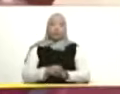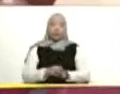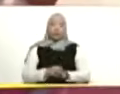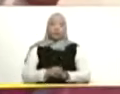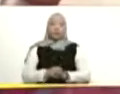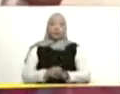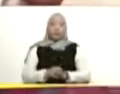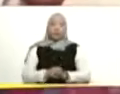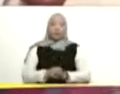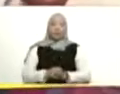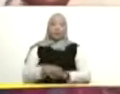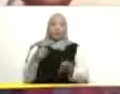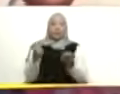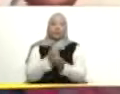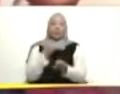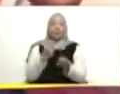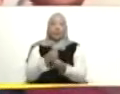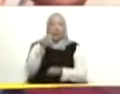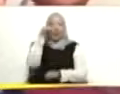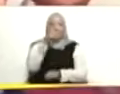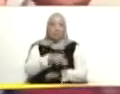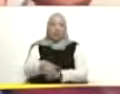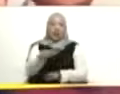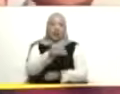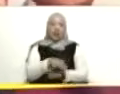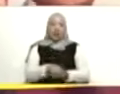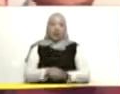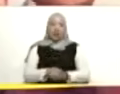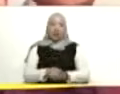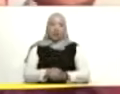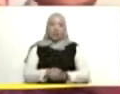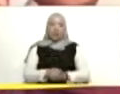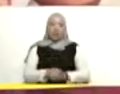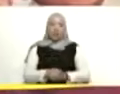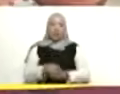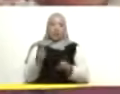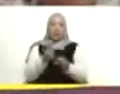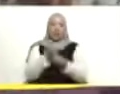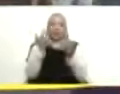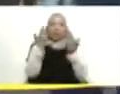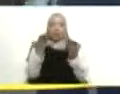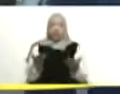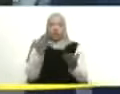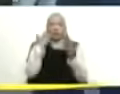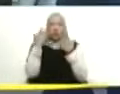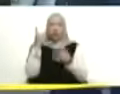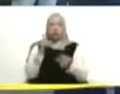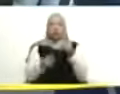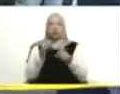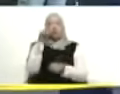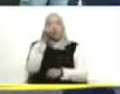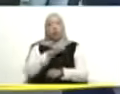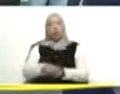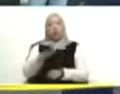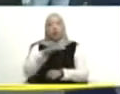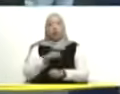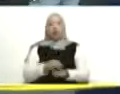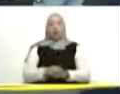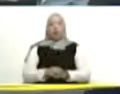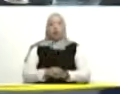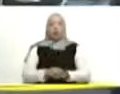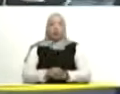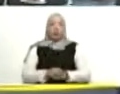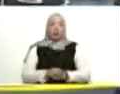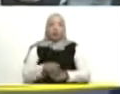los cuatro vientos, como usted siempre nos lo ha dicho, mi comandante, nosotros somos un país de paz,